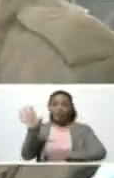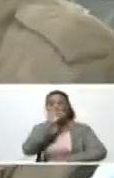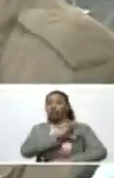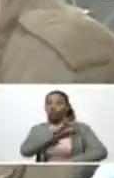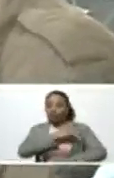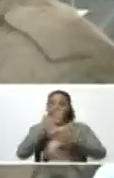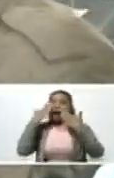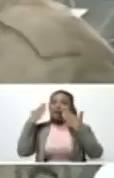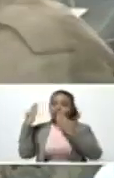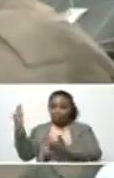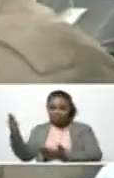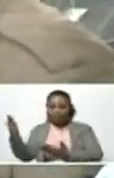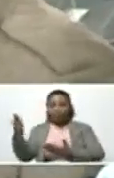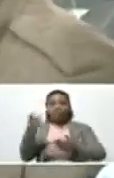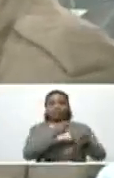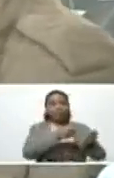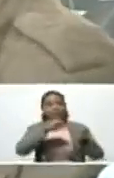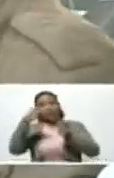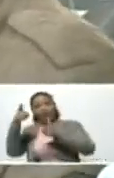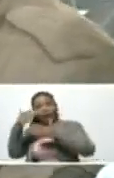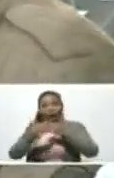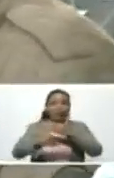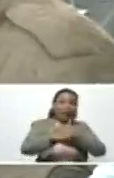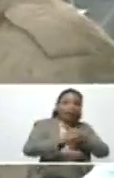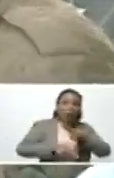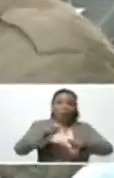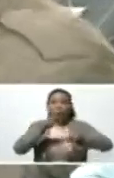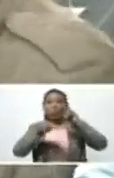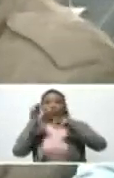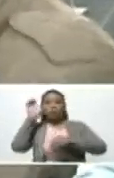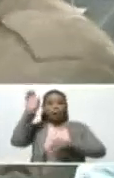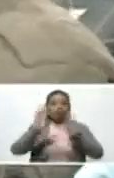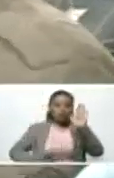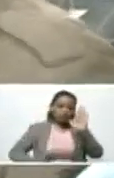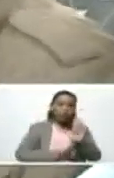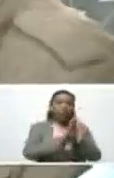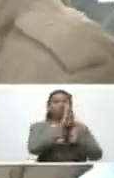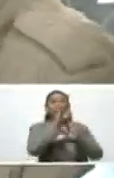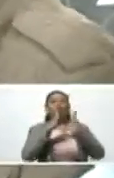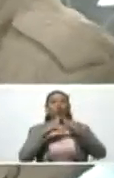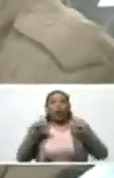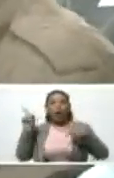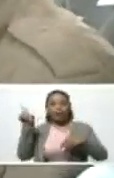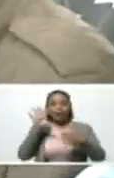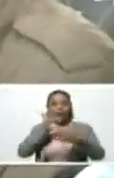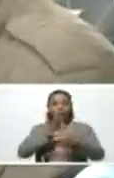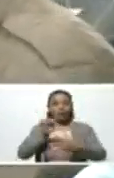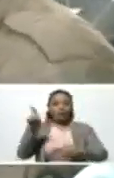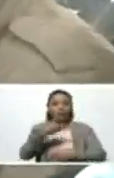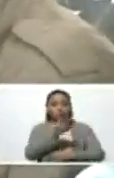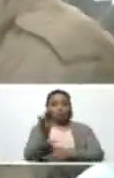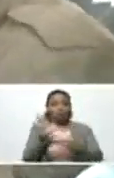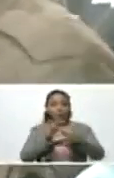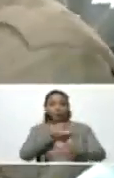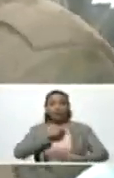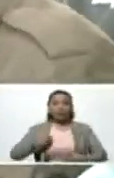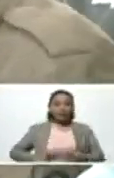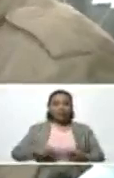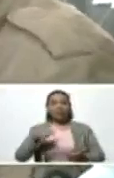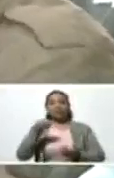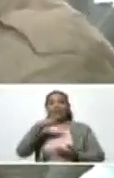es llevar adelante la construcción de un país. Todas esas alianzas con esos aliados que usted plantea, China, Rusia,